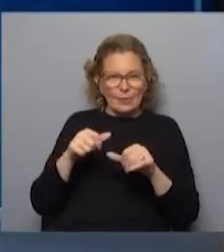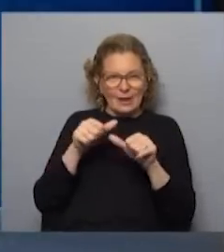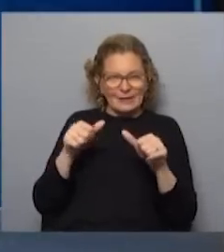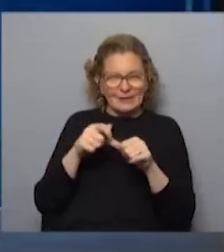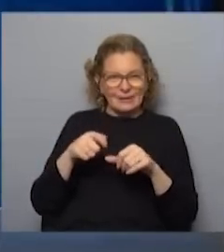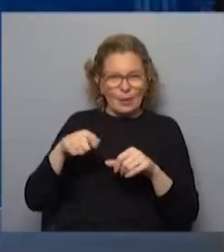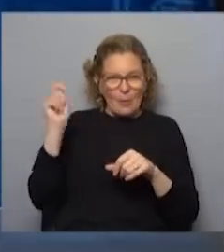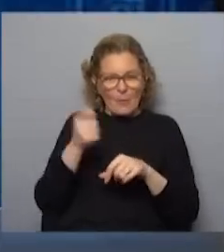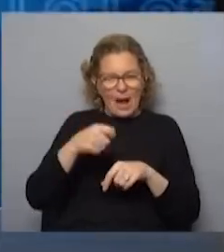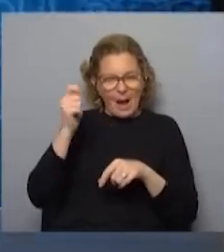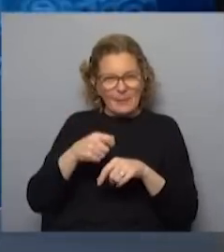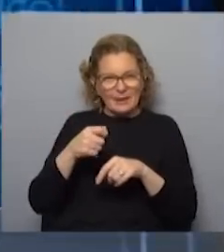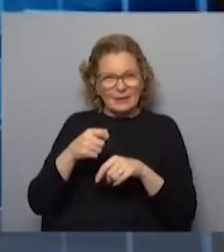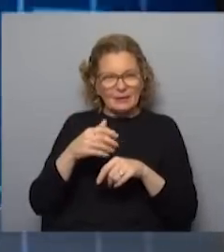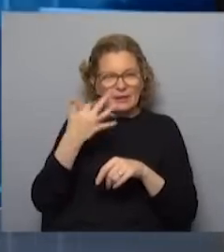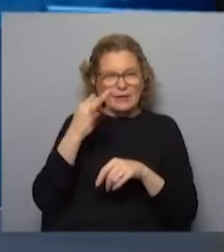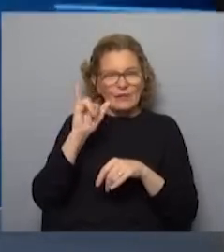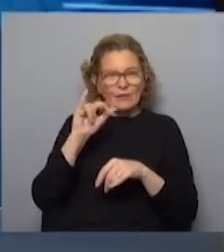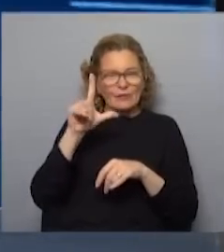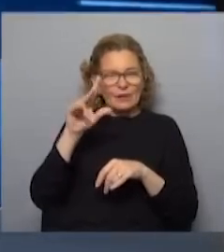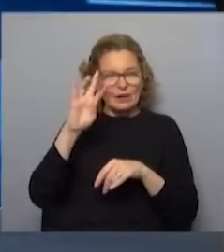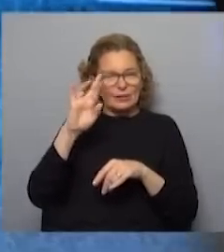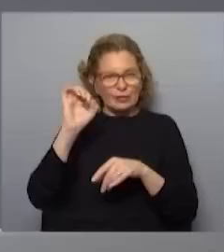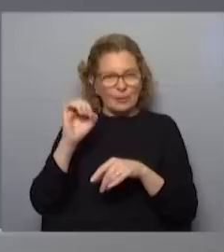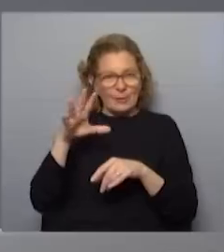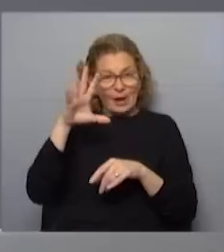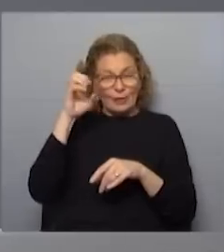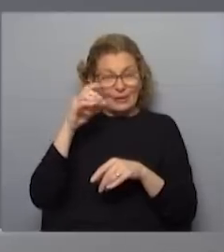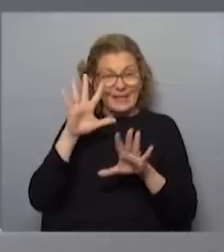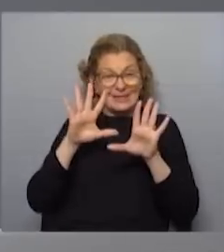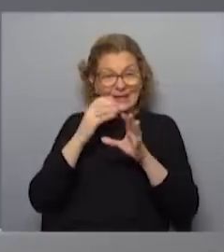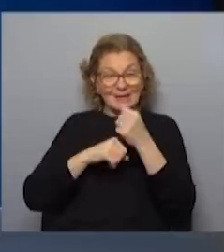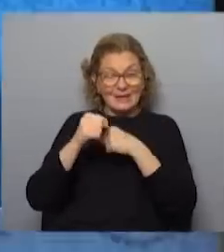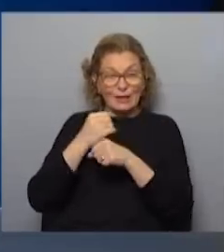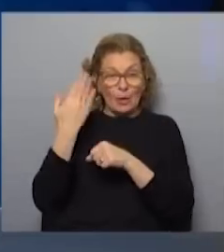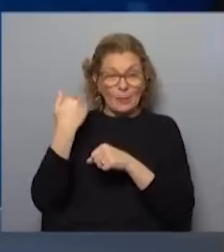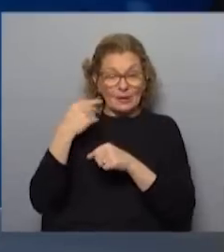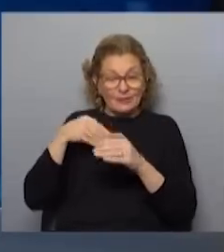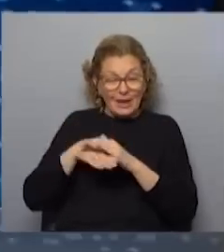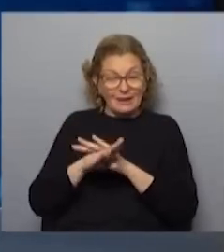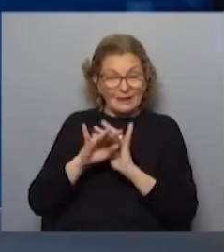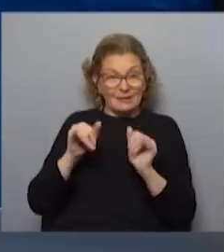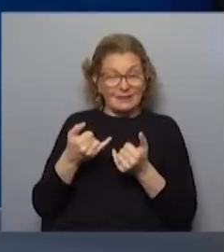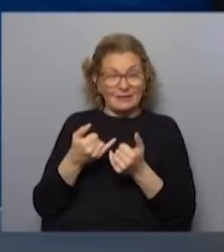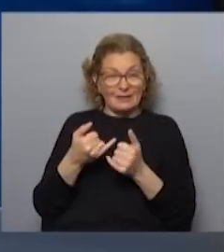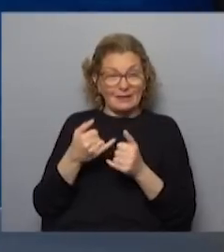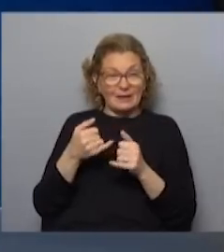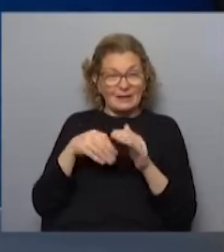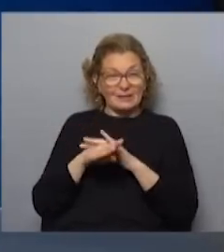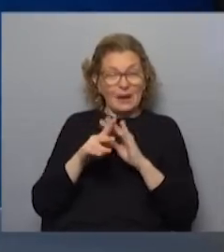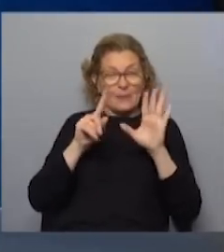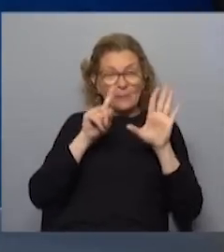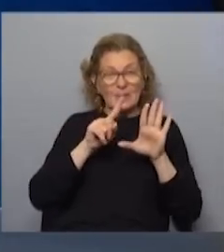como cachiporras estamos hablando diez años después de que él ya había ingresado él entra en